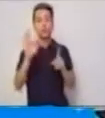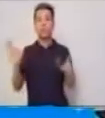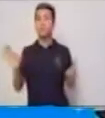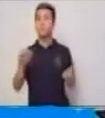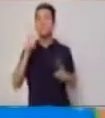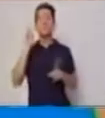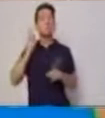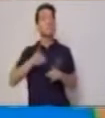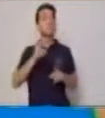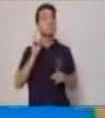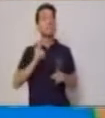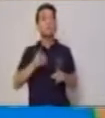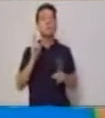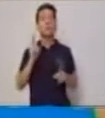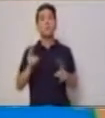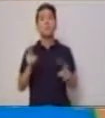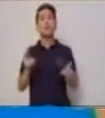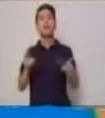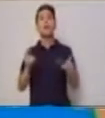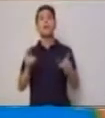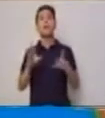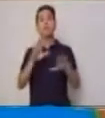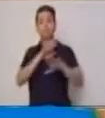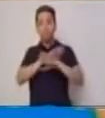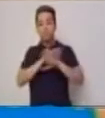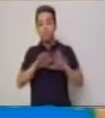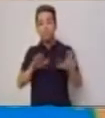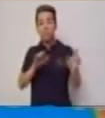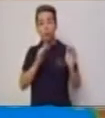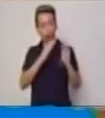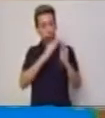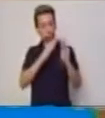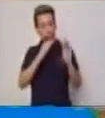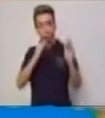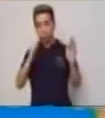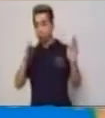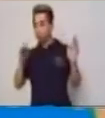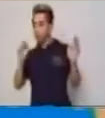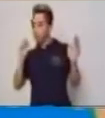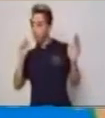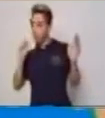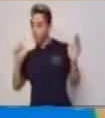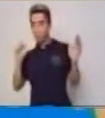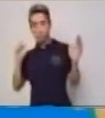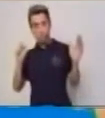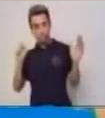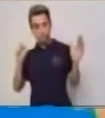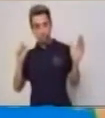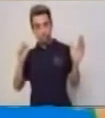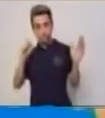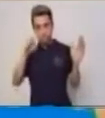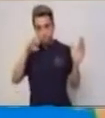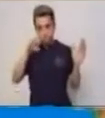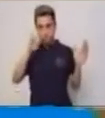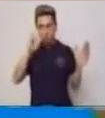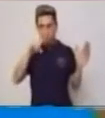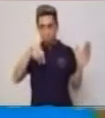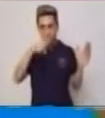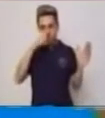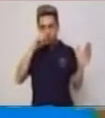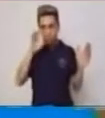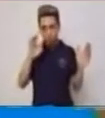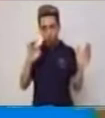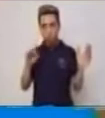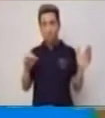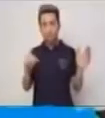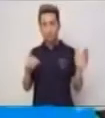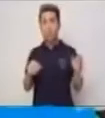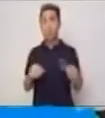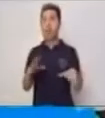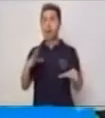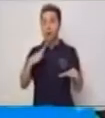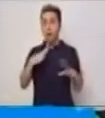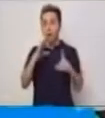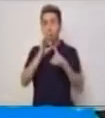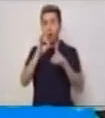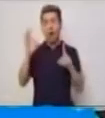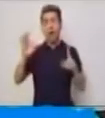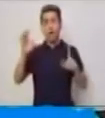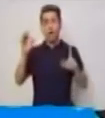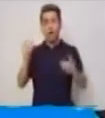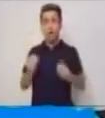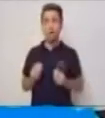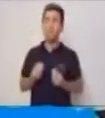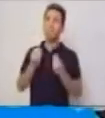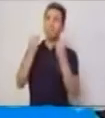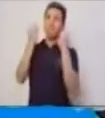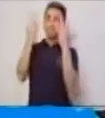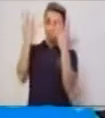a terminar con punto. En las oraciones exclamativas e interrogativas, el